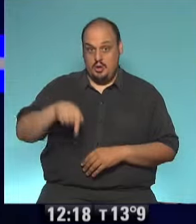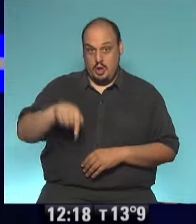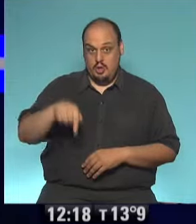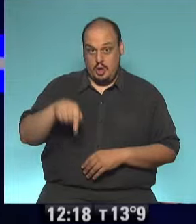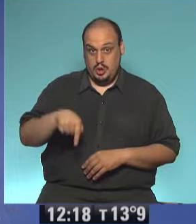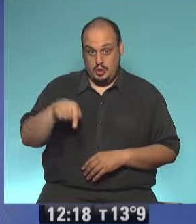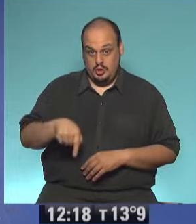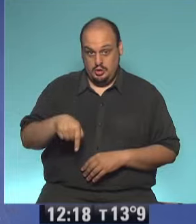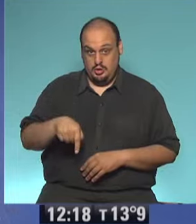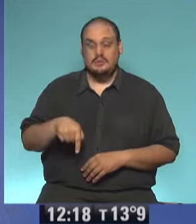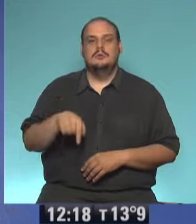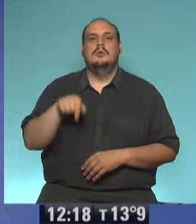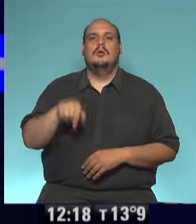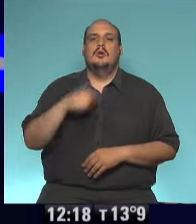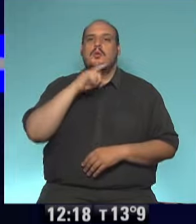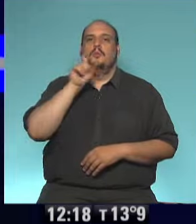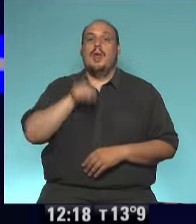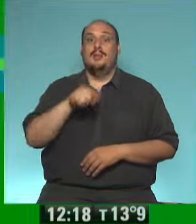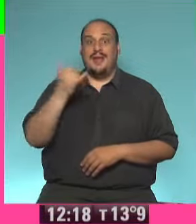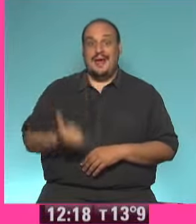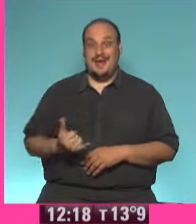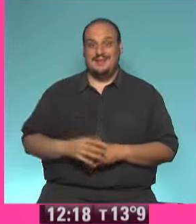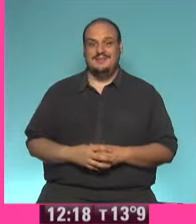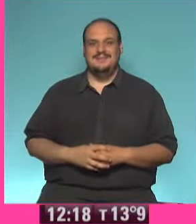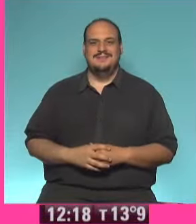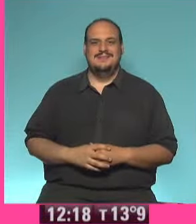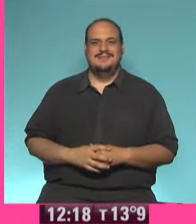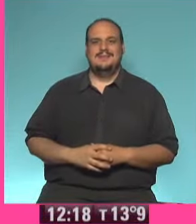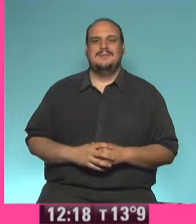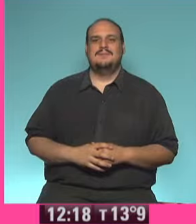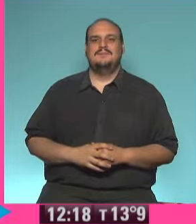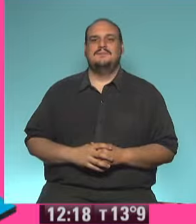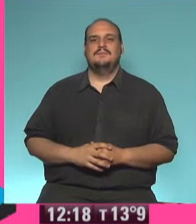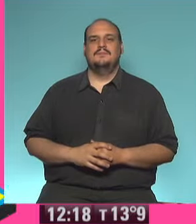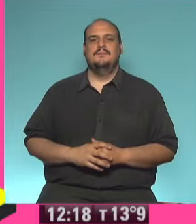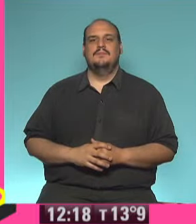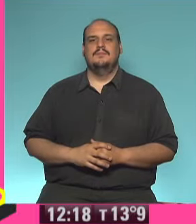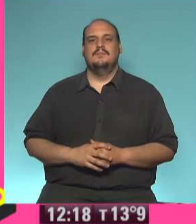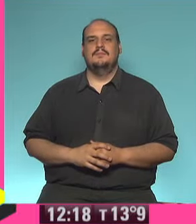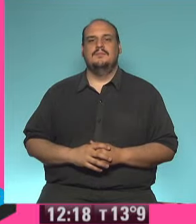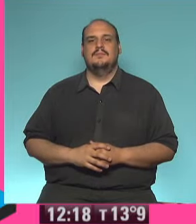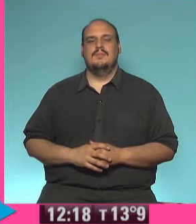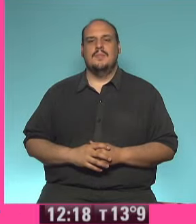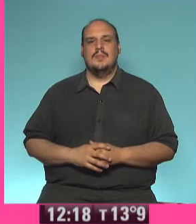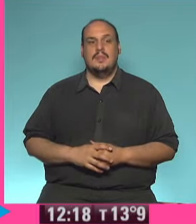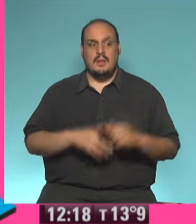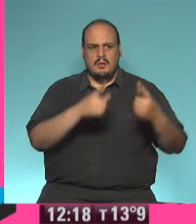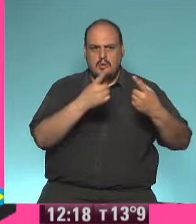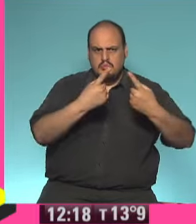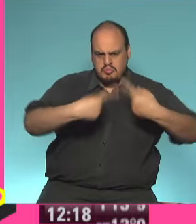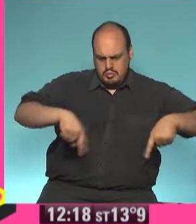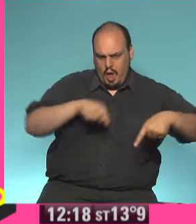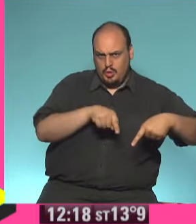hoy tenemos una pregunta para Oji. ¿Cuál es la pregunta del día? La pregunta del día que nos trae Samba es: ¿cómo